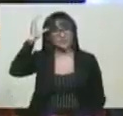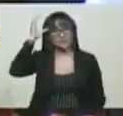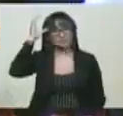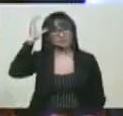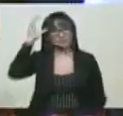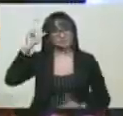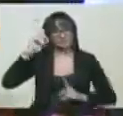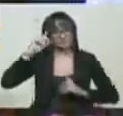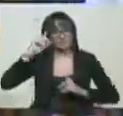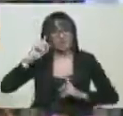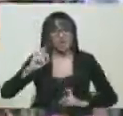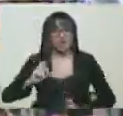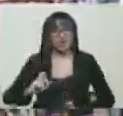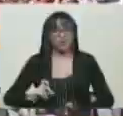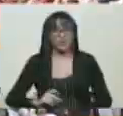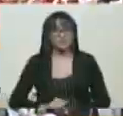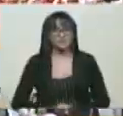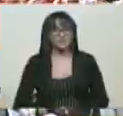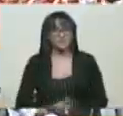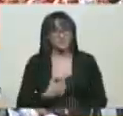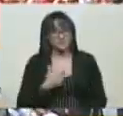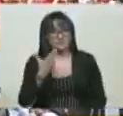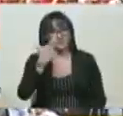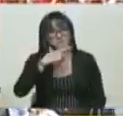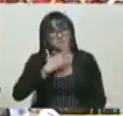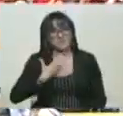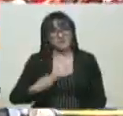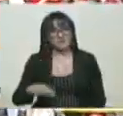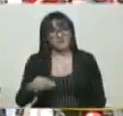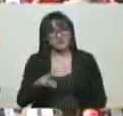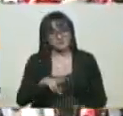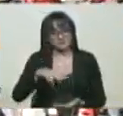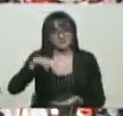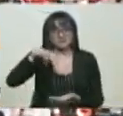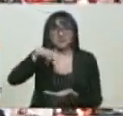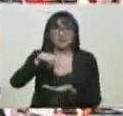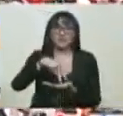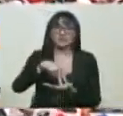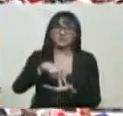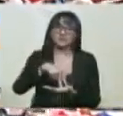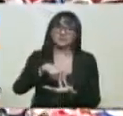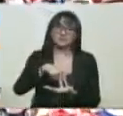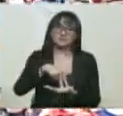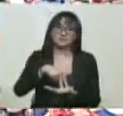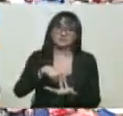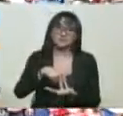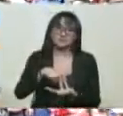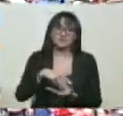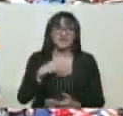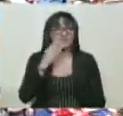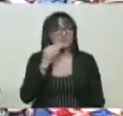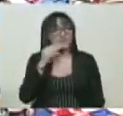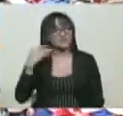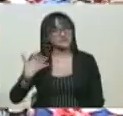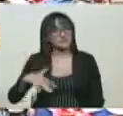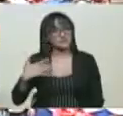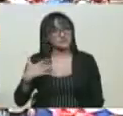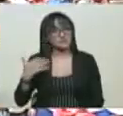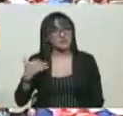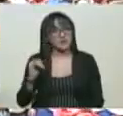capacitado, experimentado, un presidente de pie, lleno de experiencia,